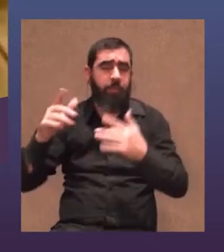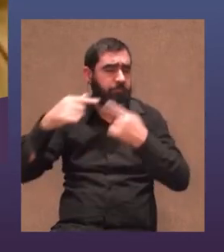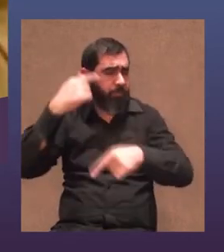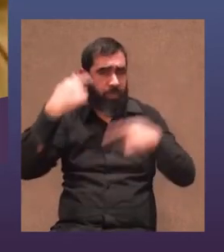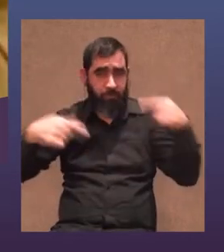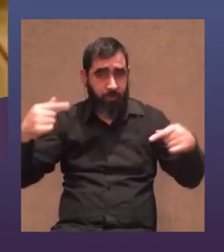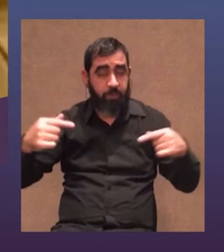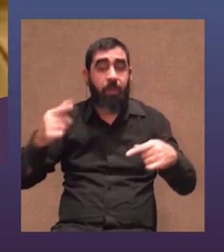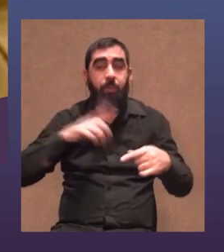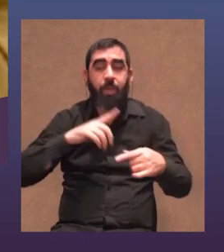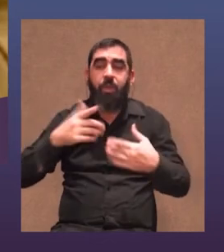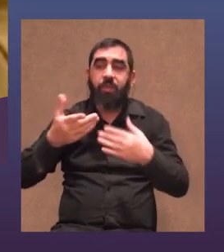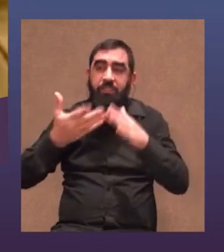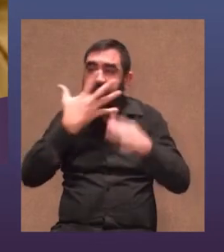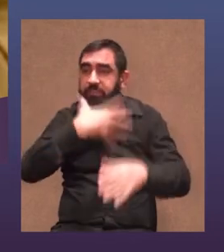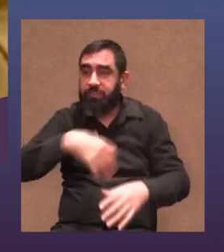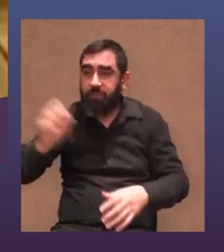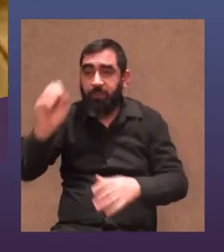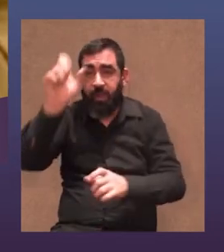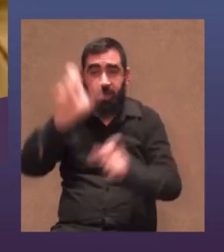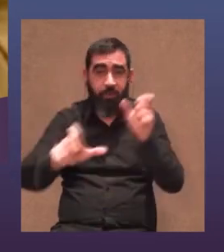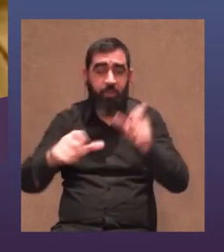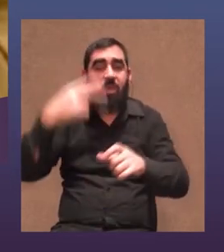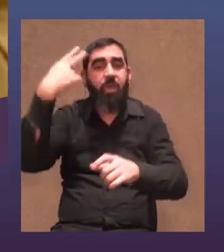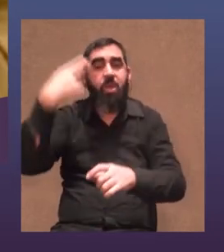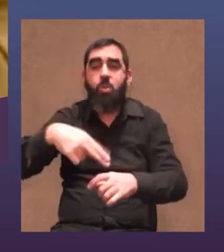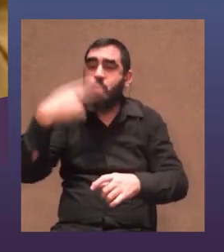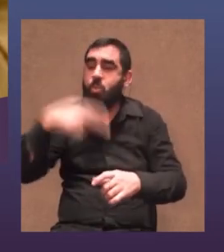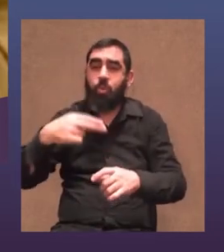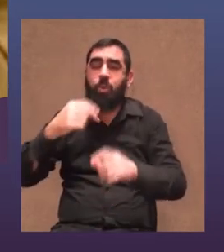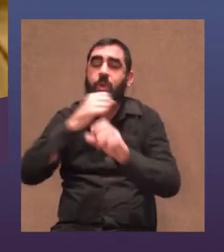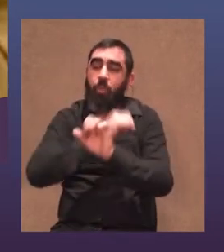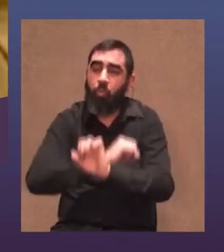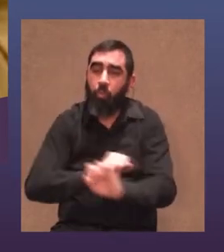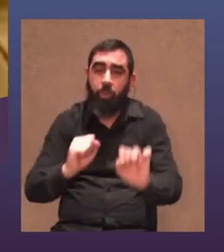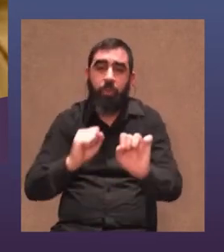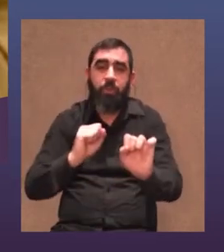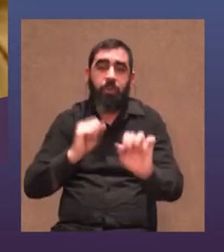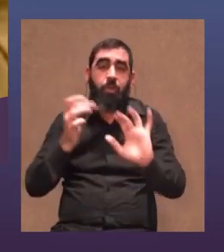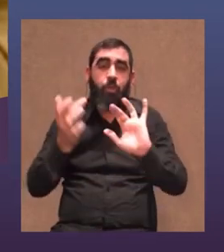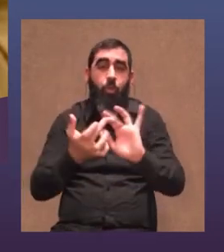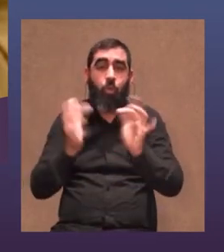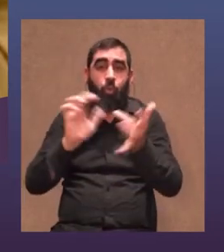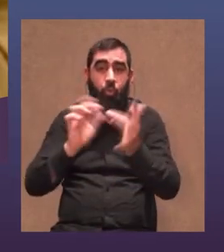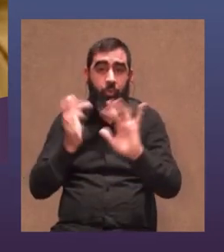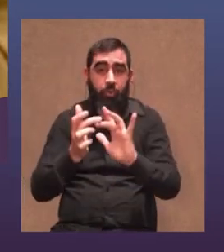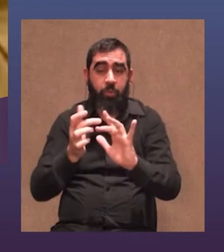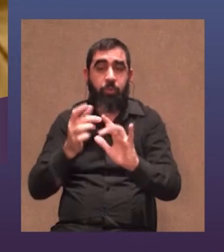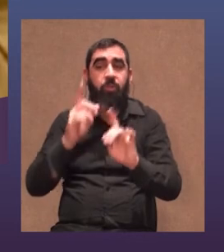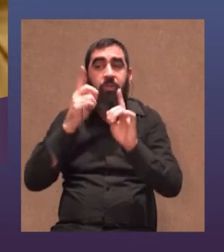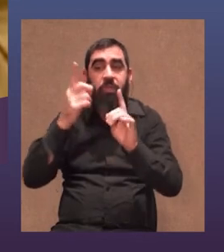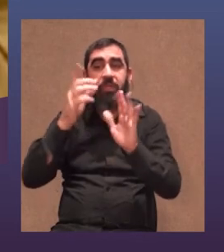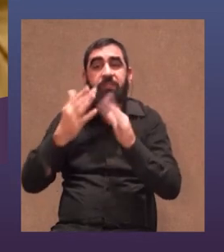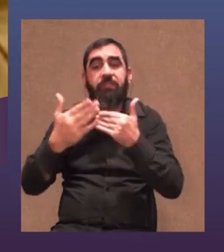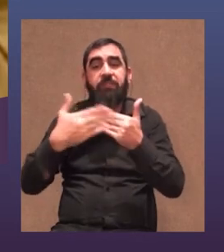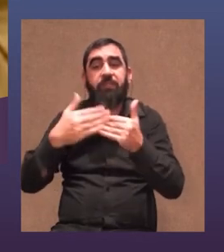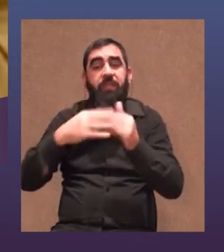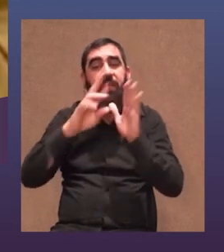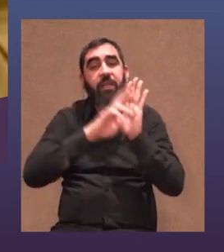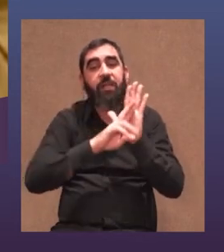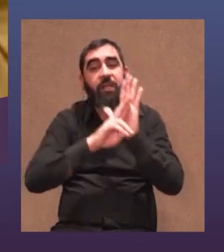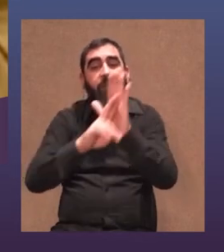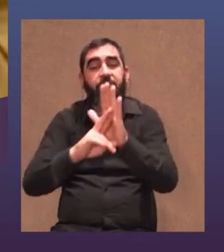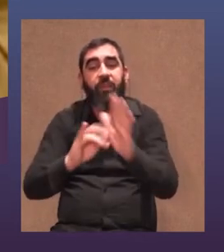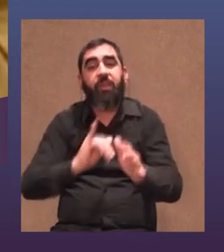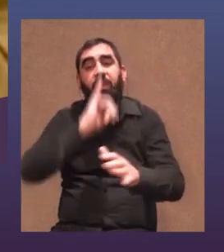y que les acercar a ese otro tipo de gente, a referentes, que le cuenten, que